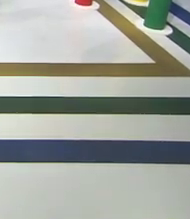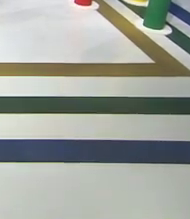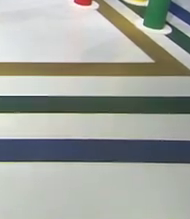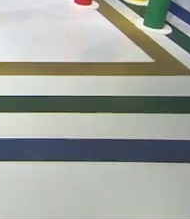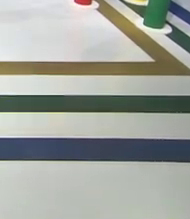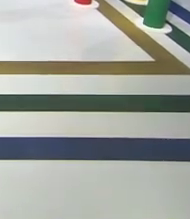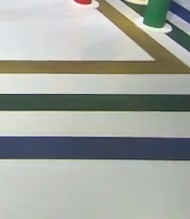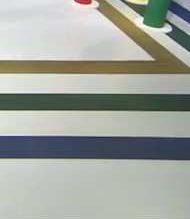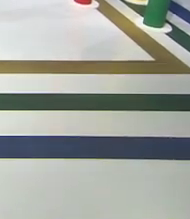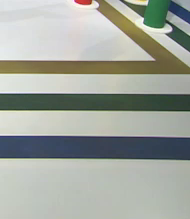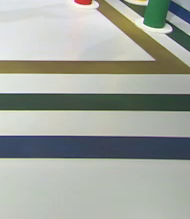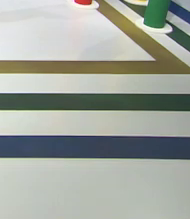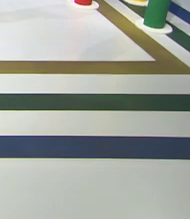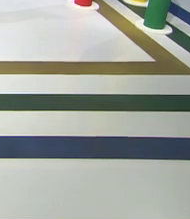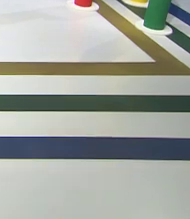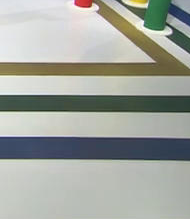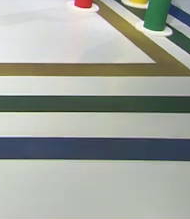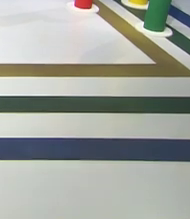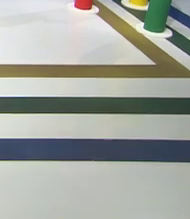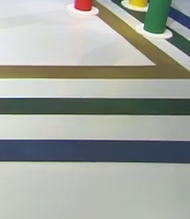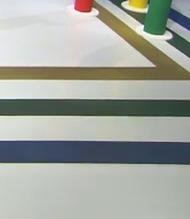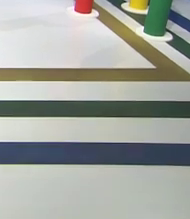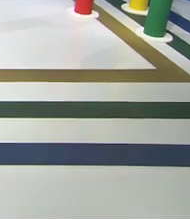vamos a rehabilitar